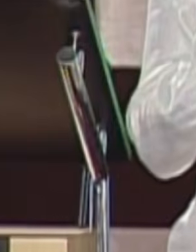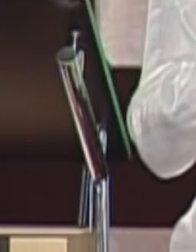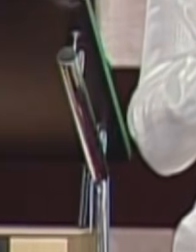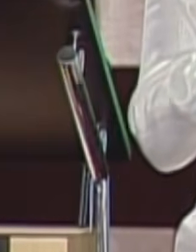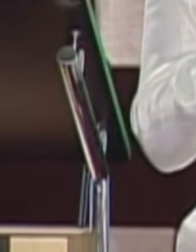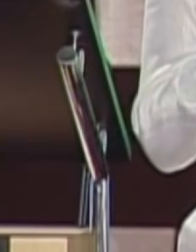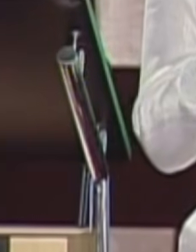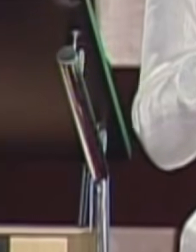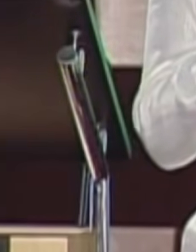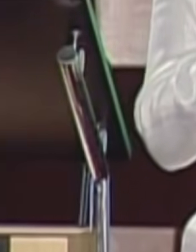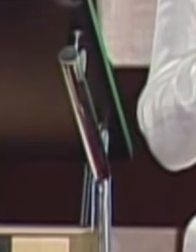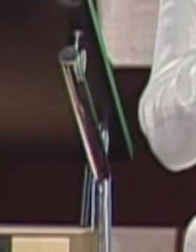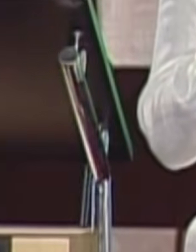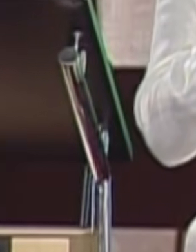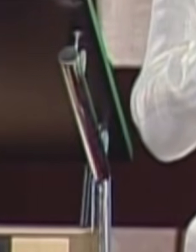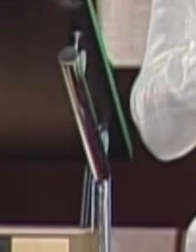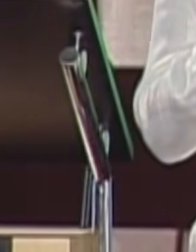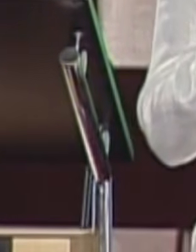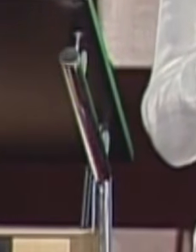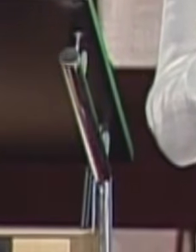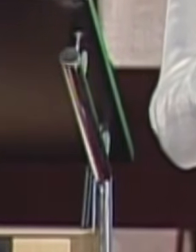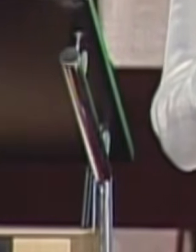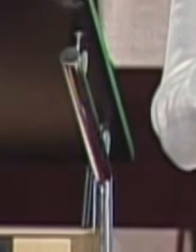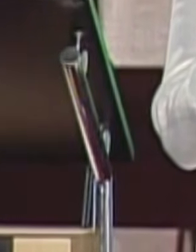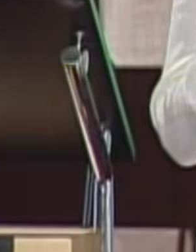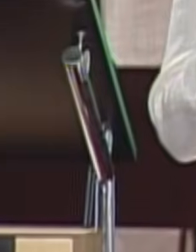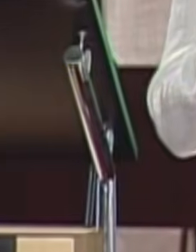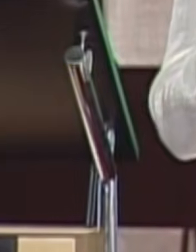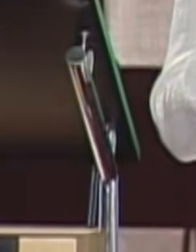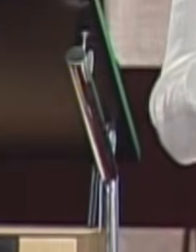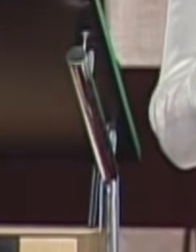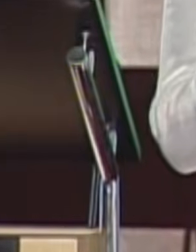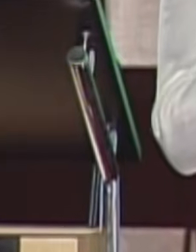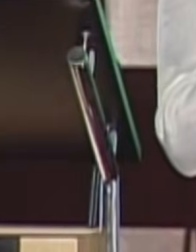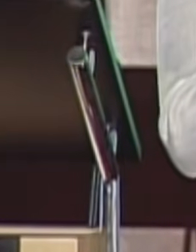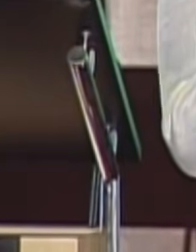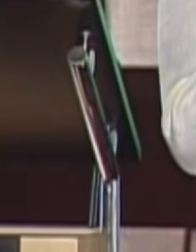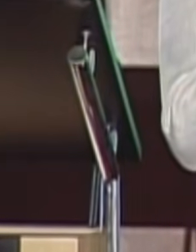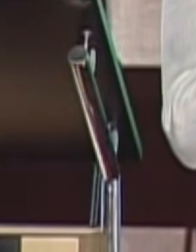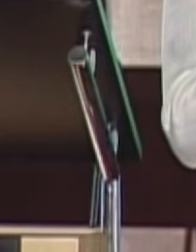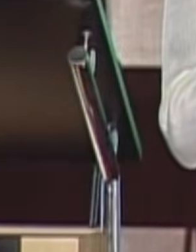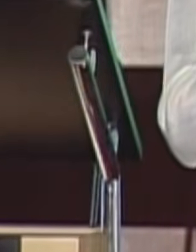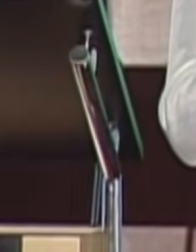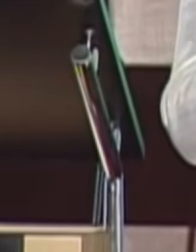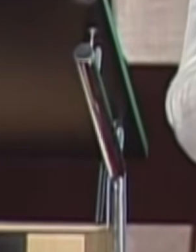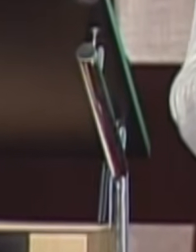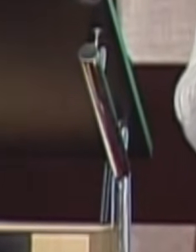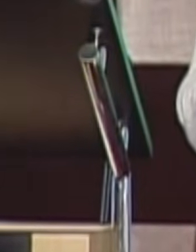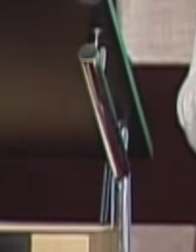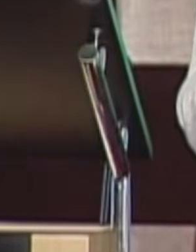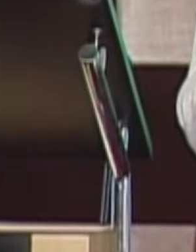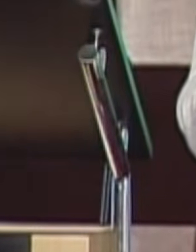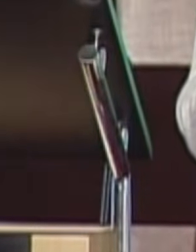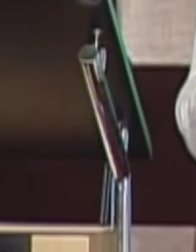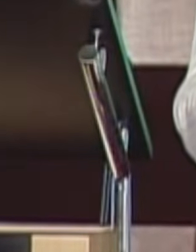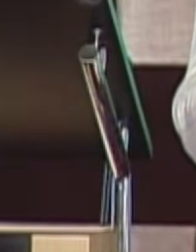miércoles de cada mes en el auditorio del Centro Comercial San Diego y que son transmitidas por Televid. Y adicionalmente los últimos jueves de cada mes tenemos los